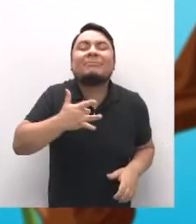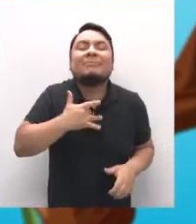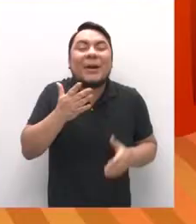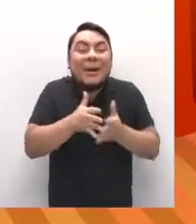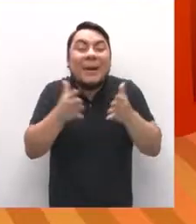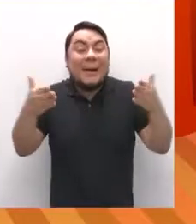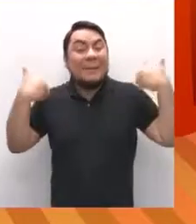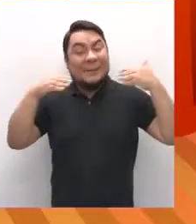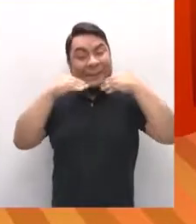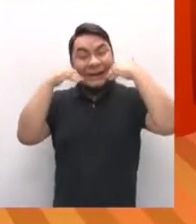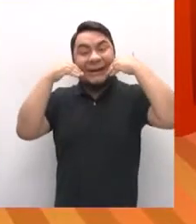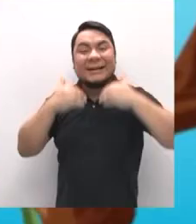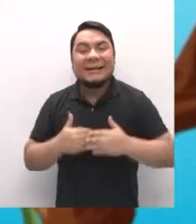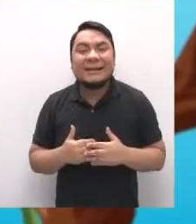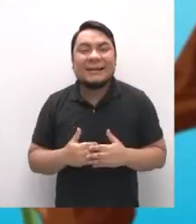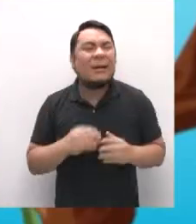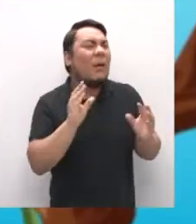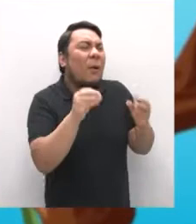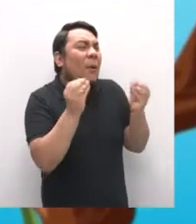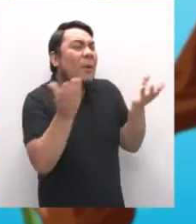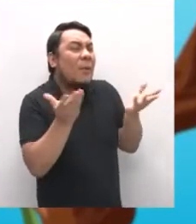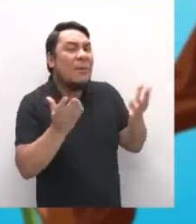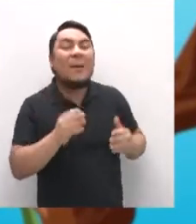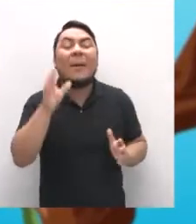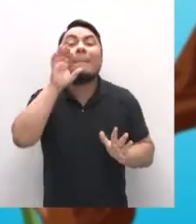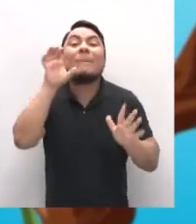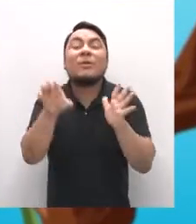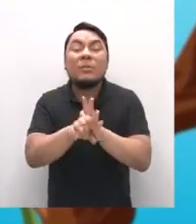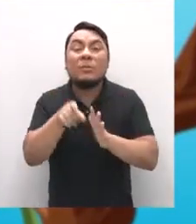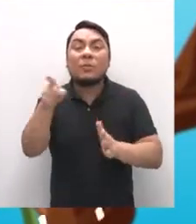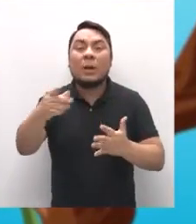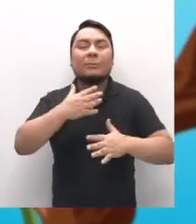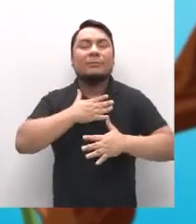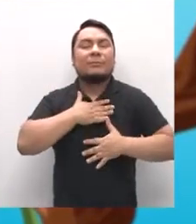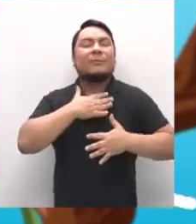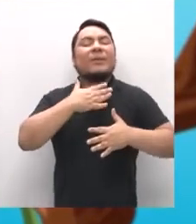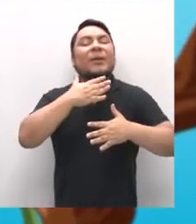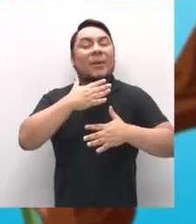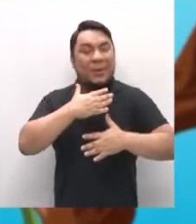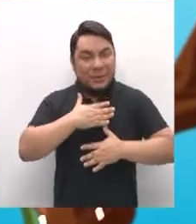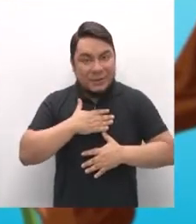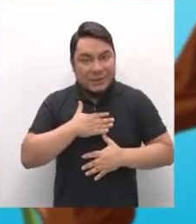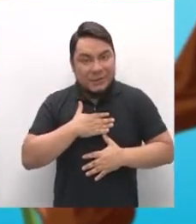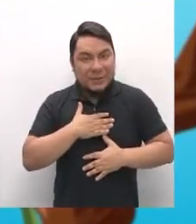sentirnos mejor. ¿Cómo? Por ejemplo, respirar hondo.